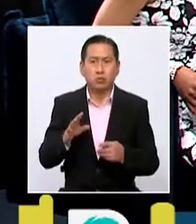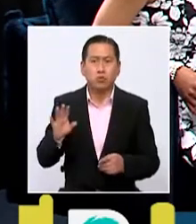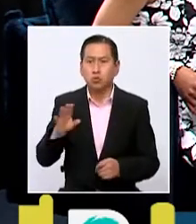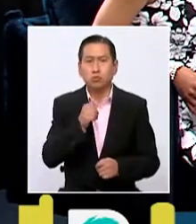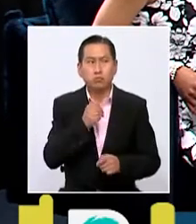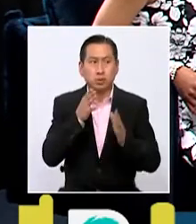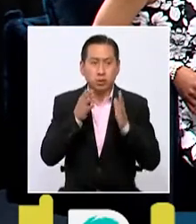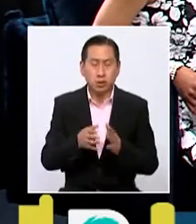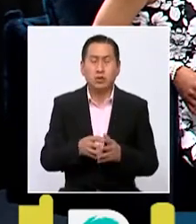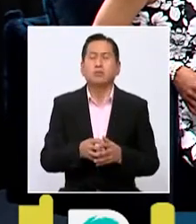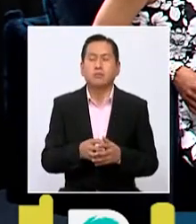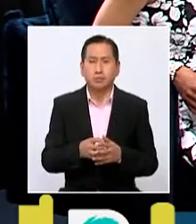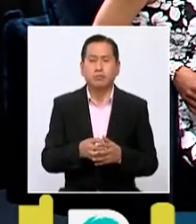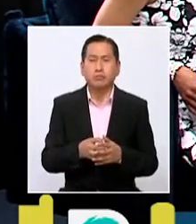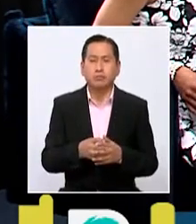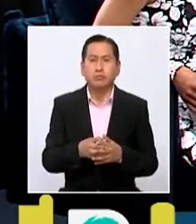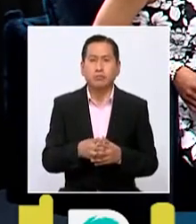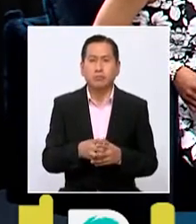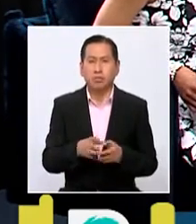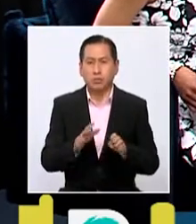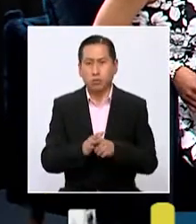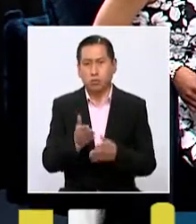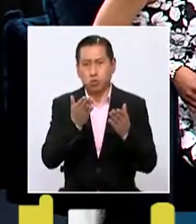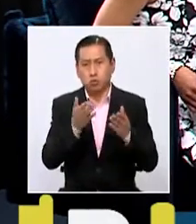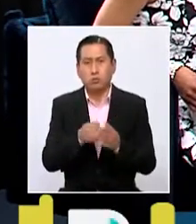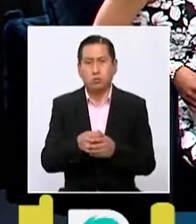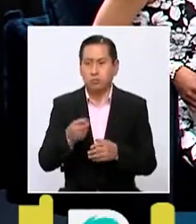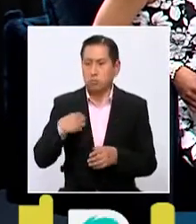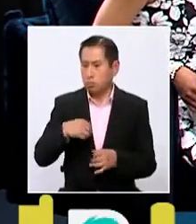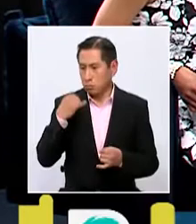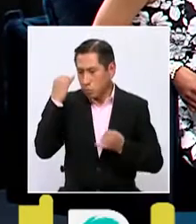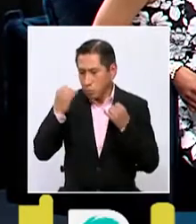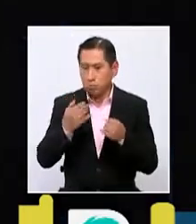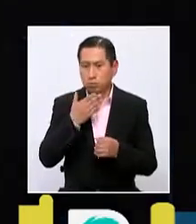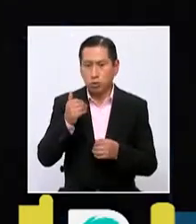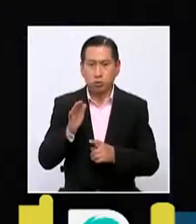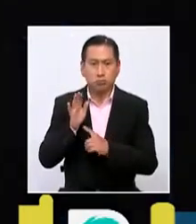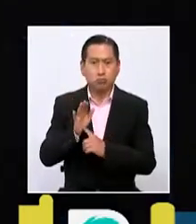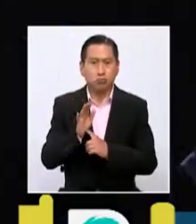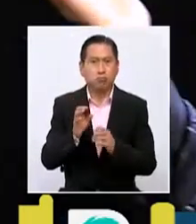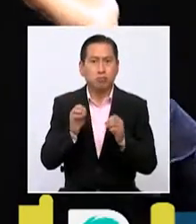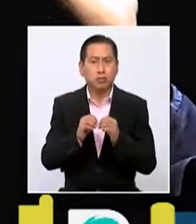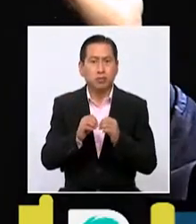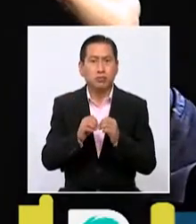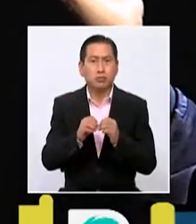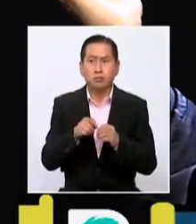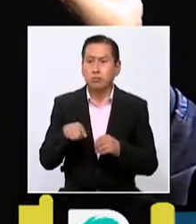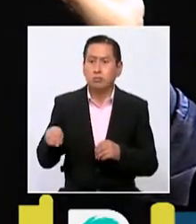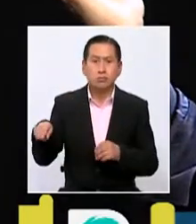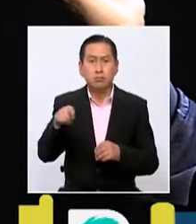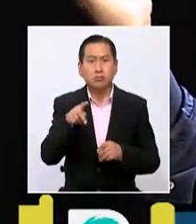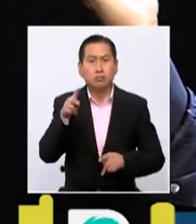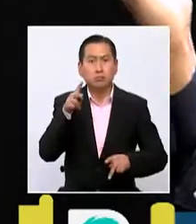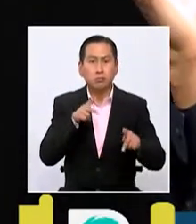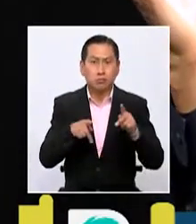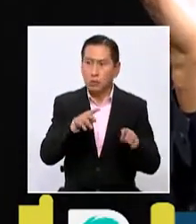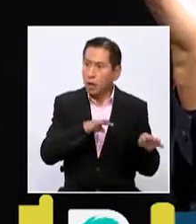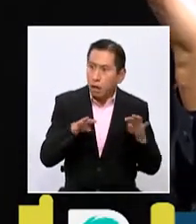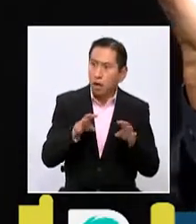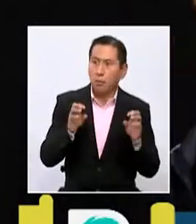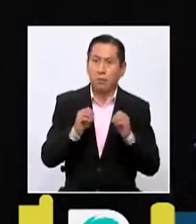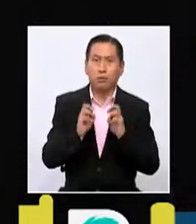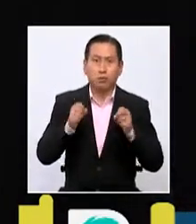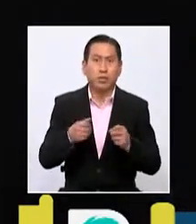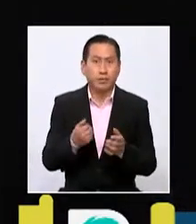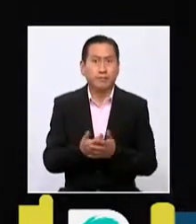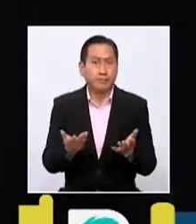periodistas como tú, generemos un mejor contenido para que puedas ser atractiva. Es